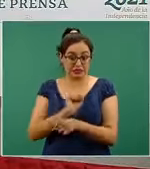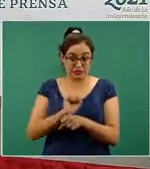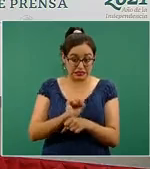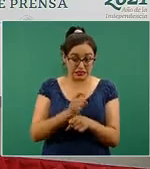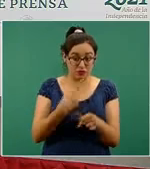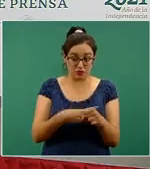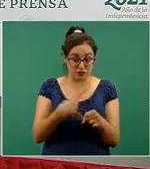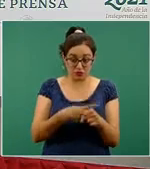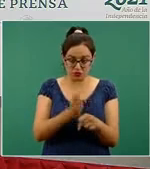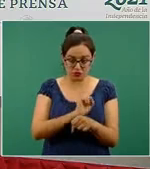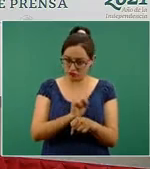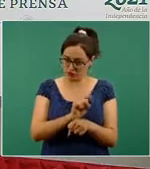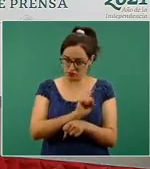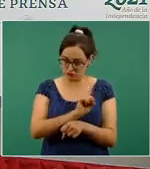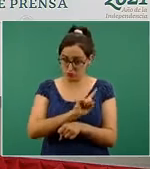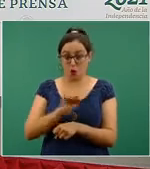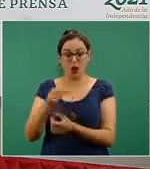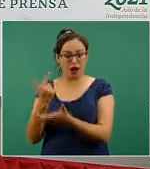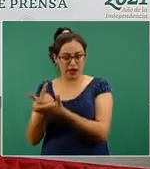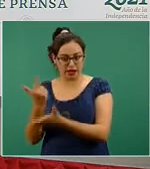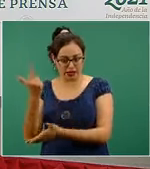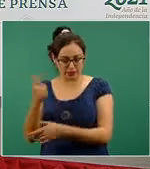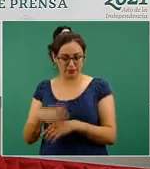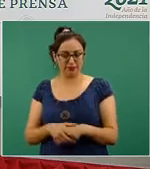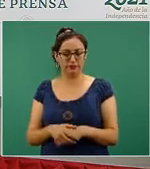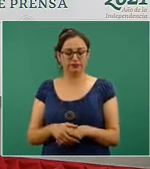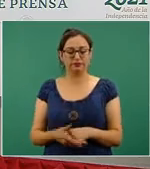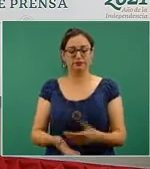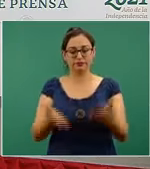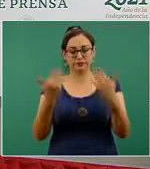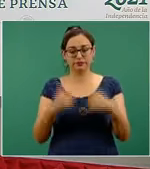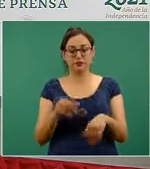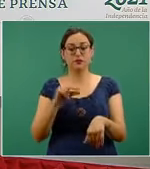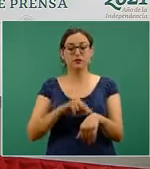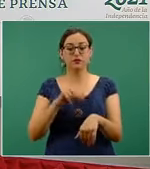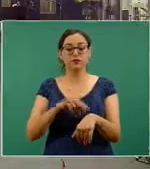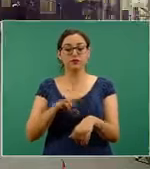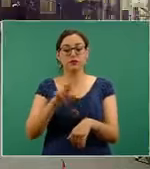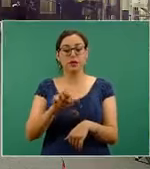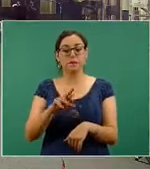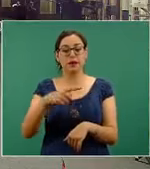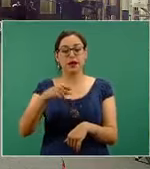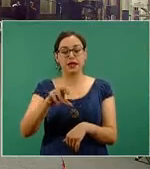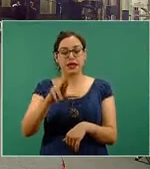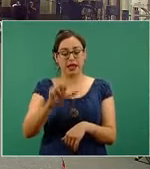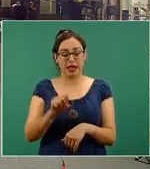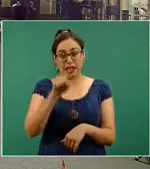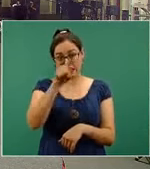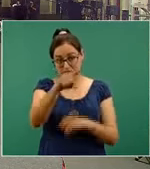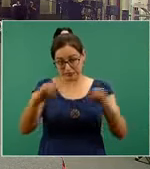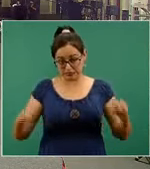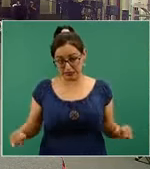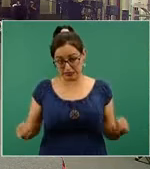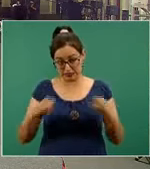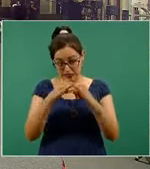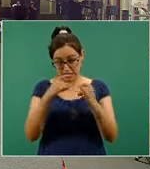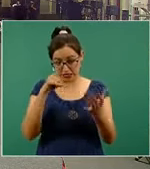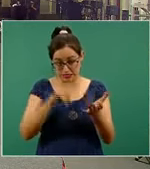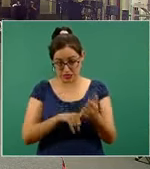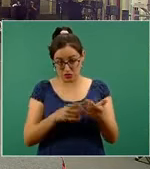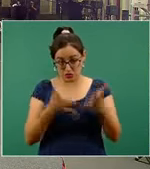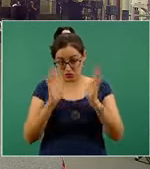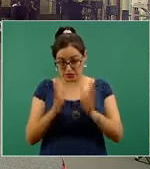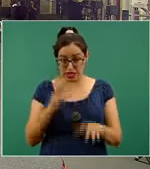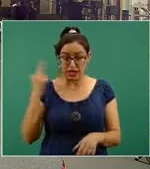leves. Muy bien, y aprovechando, doctor Barquera, si ya tiene, doctor, o ya tienen allí en el instituto una primer análisis